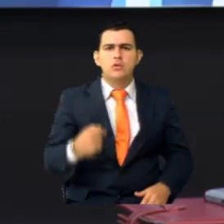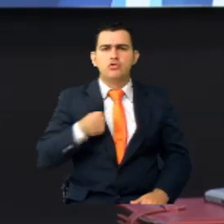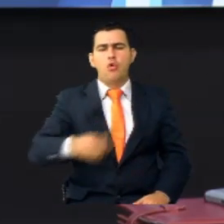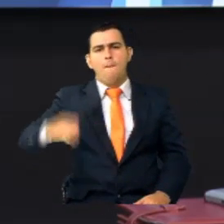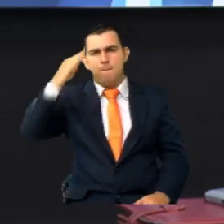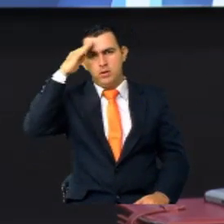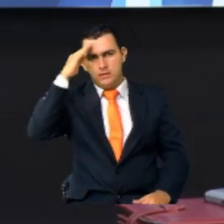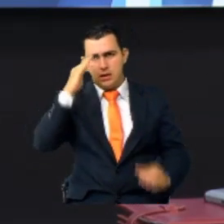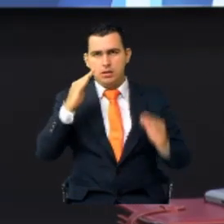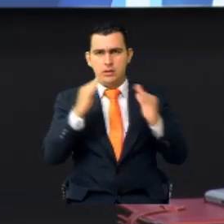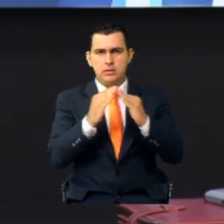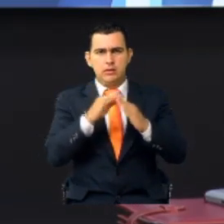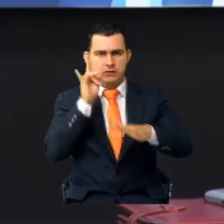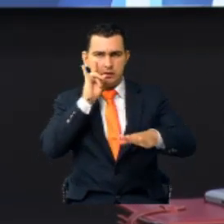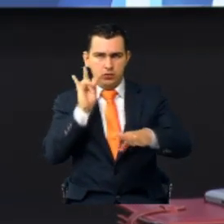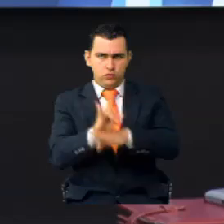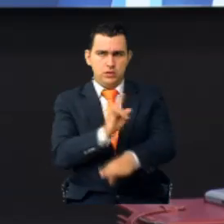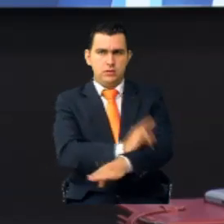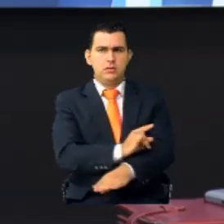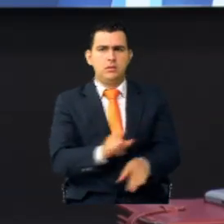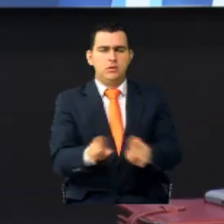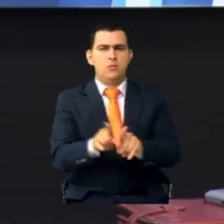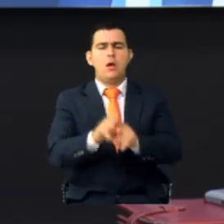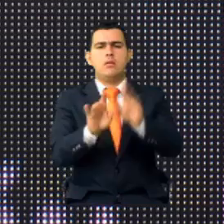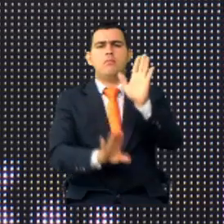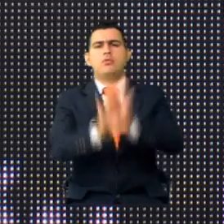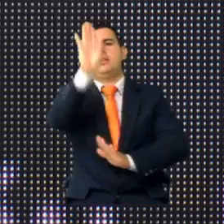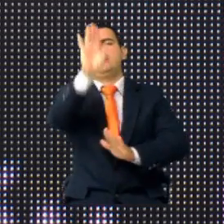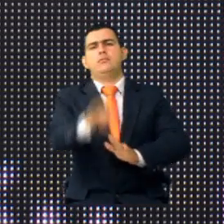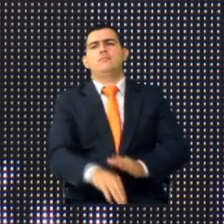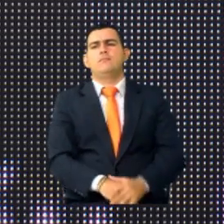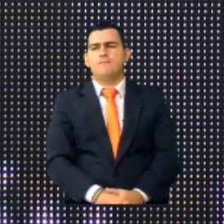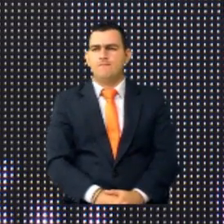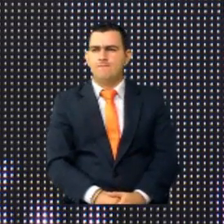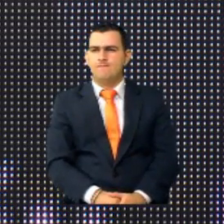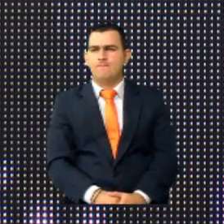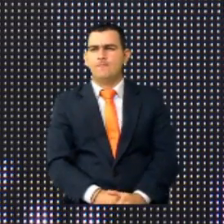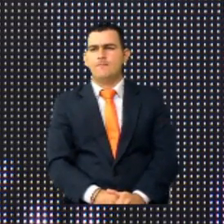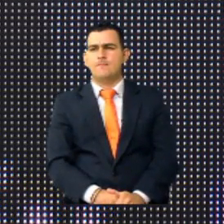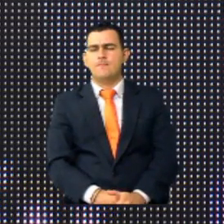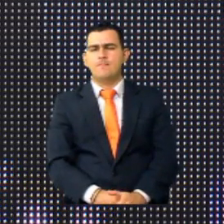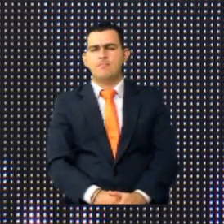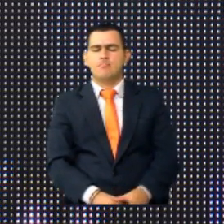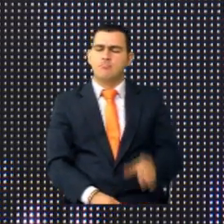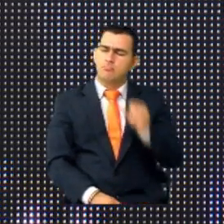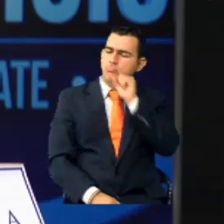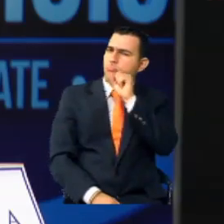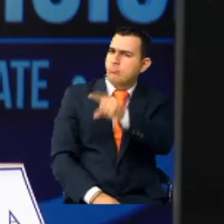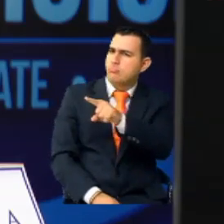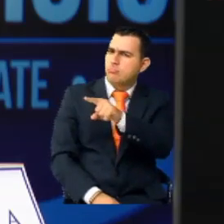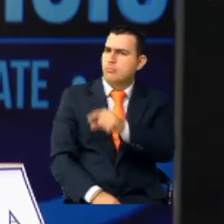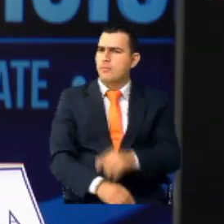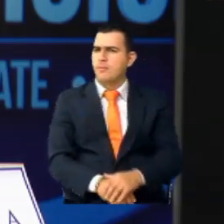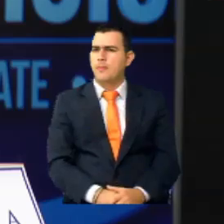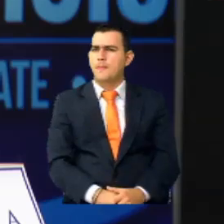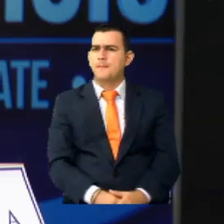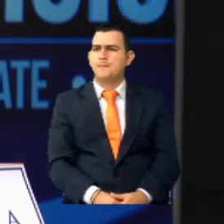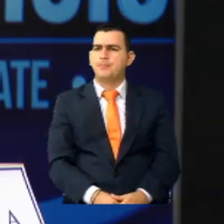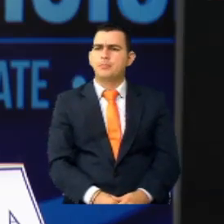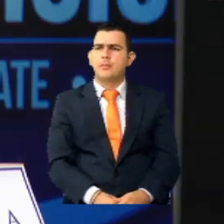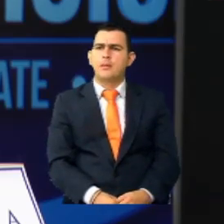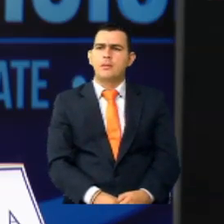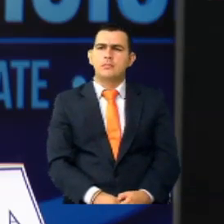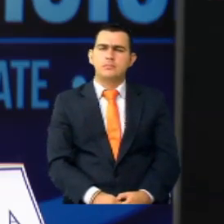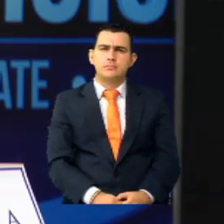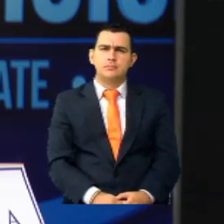alcalde de todos. Seguridad, sinónimo de progreso. Mónica Arcella, la contrapregunta para el candidato. ¿Contaría usted para ello